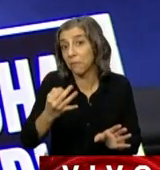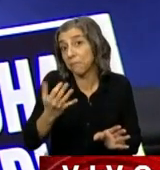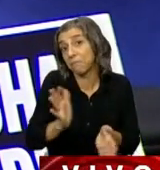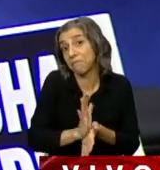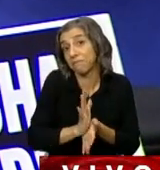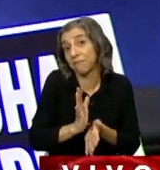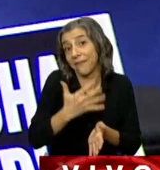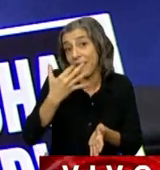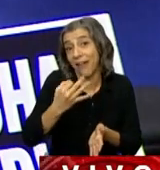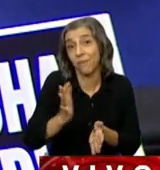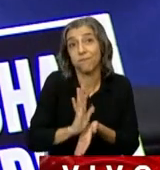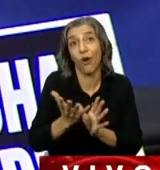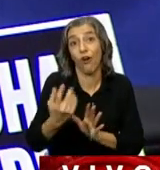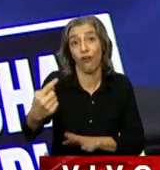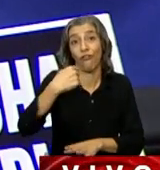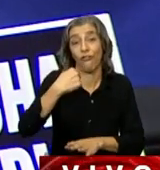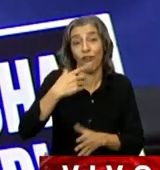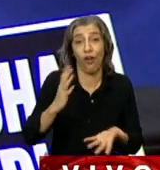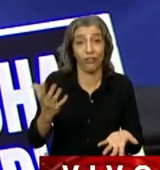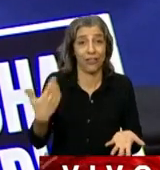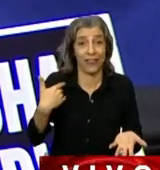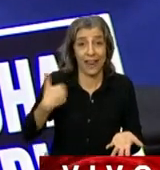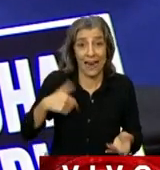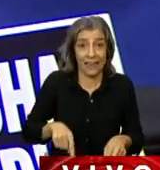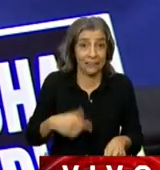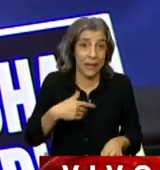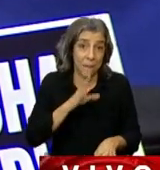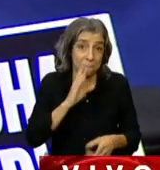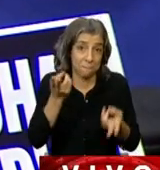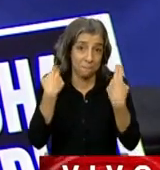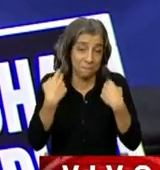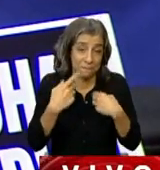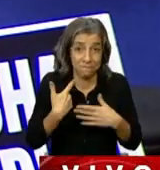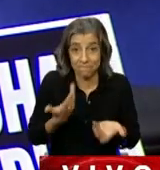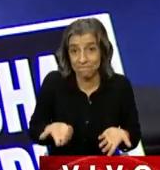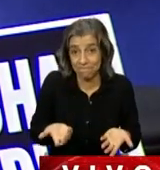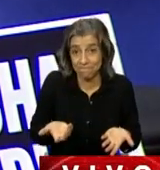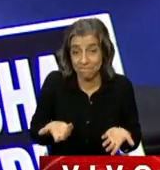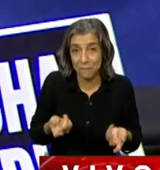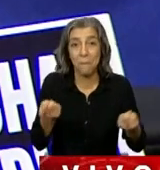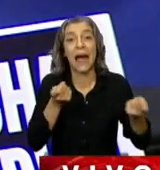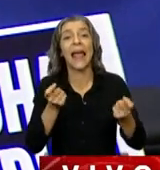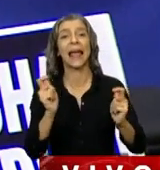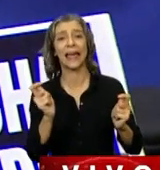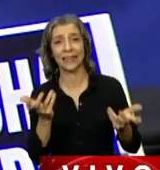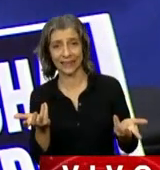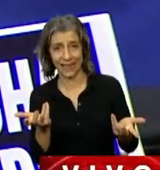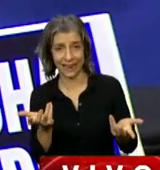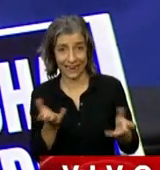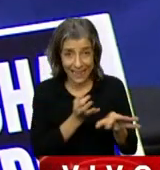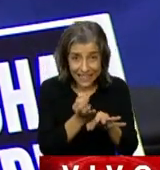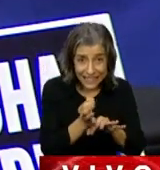colonial, un país colonizado como el nuestro? Bueno, seguramente que no. Por eso no